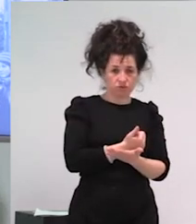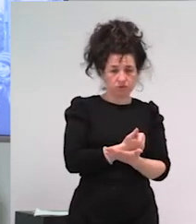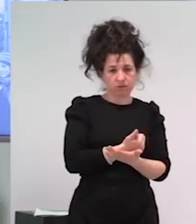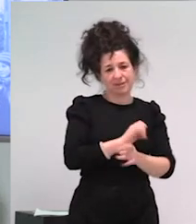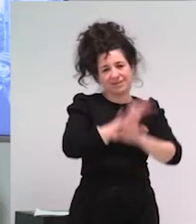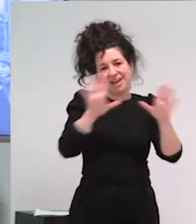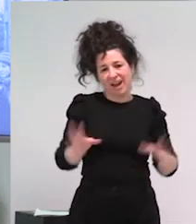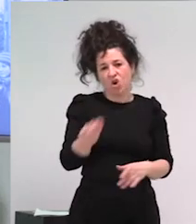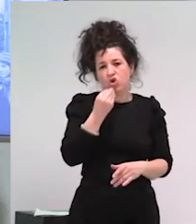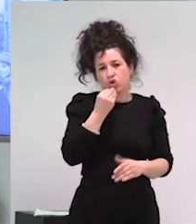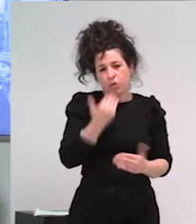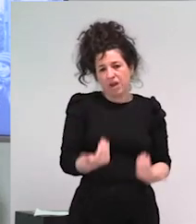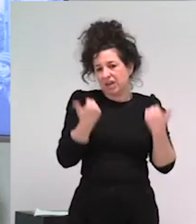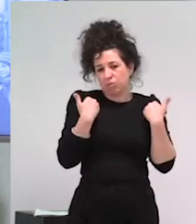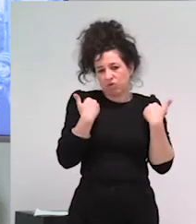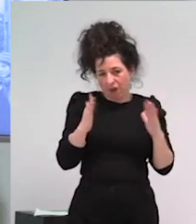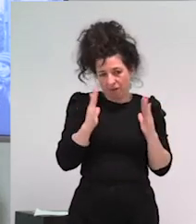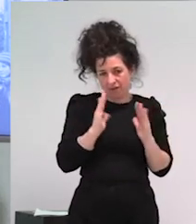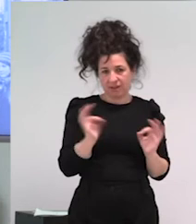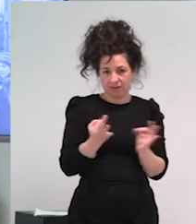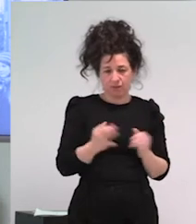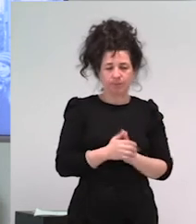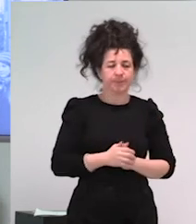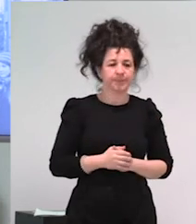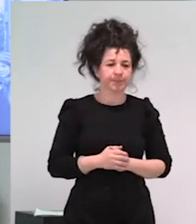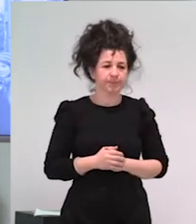consumo responsable y cosas más.